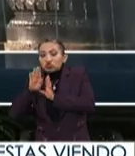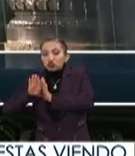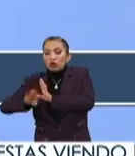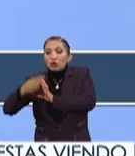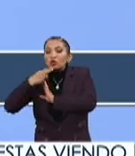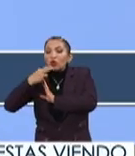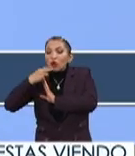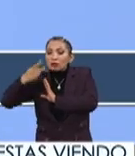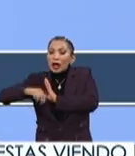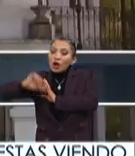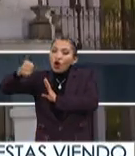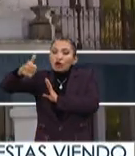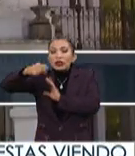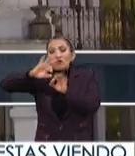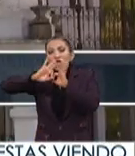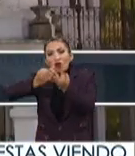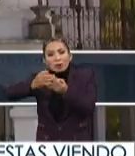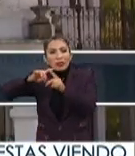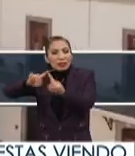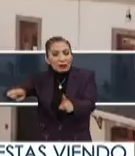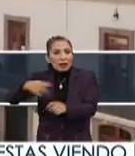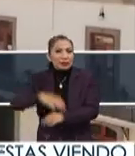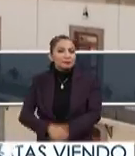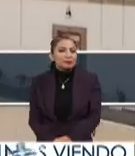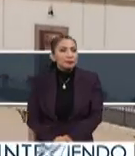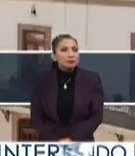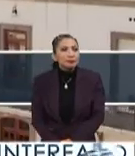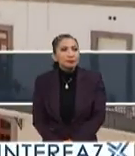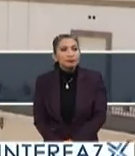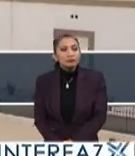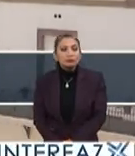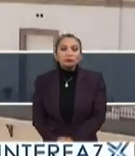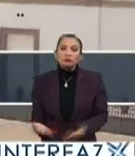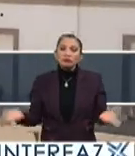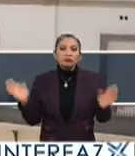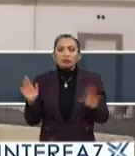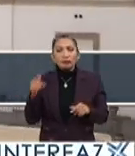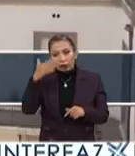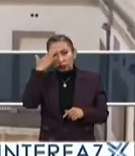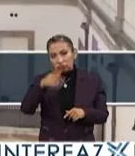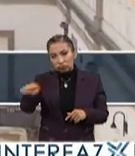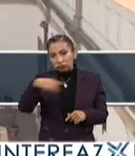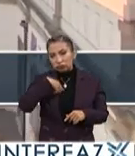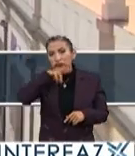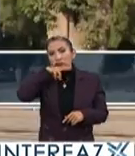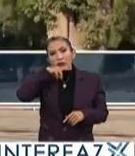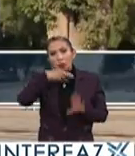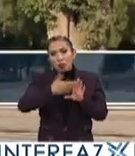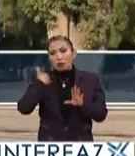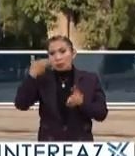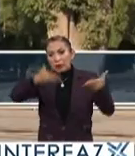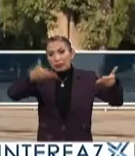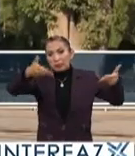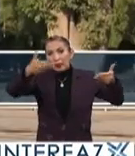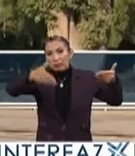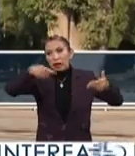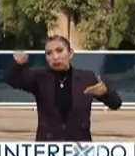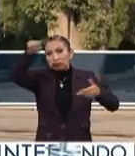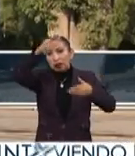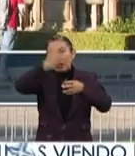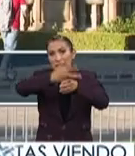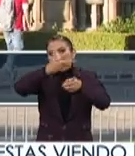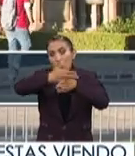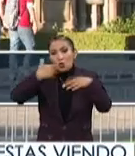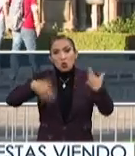y utilizarlo a largo tiempo. En fin, ustedes saben que el aguacate es muy demandado en el Super Bowl en